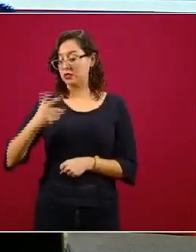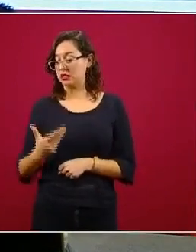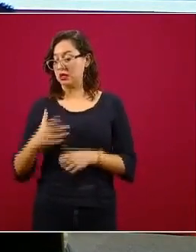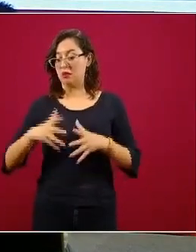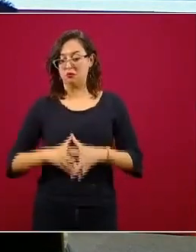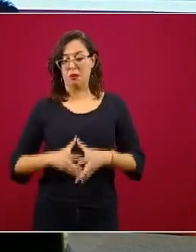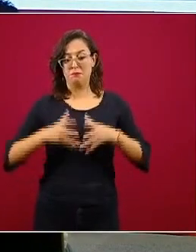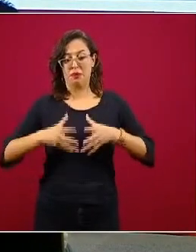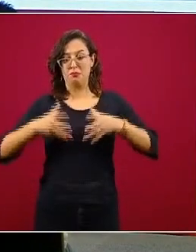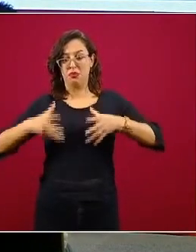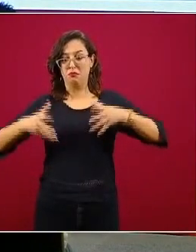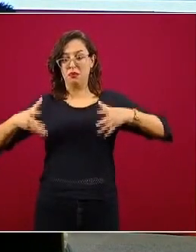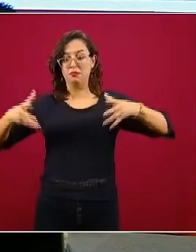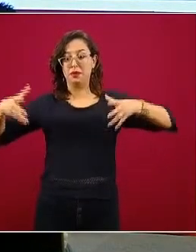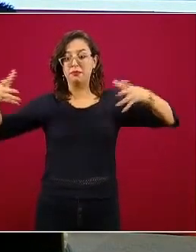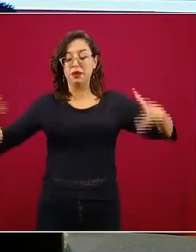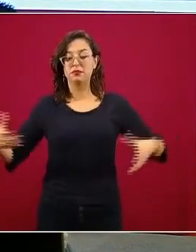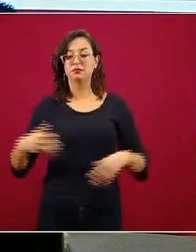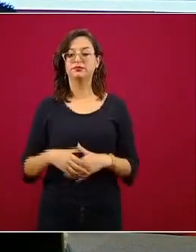de 29%.